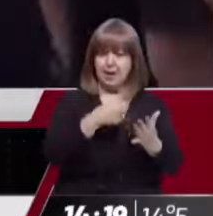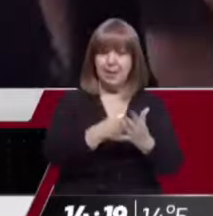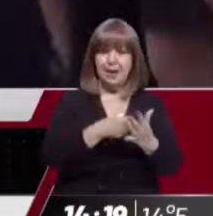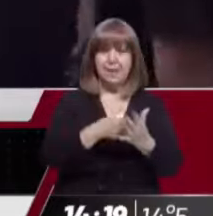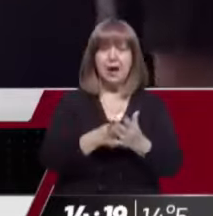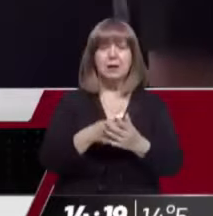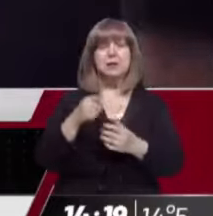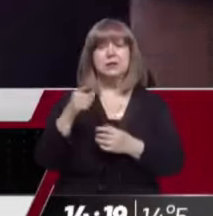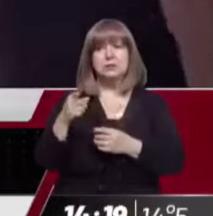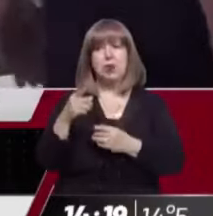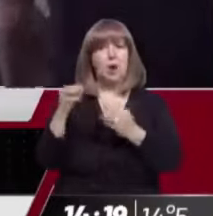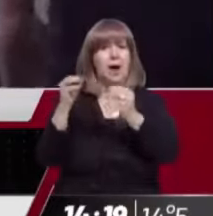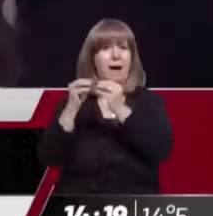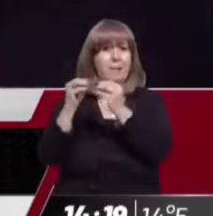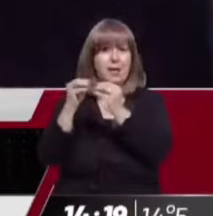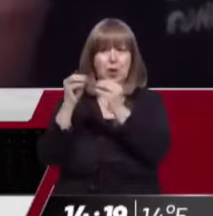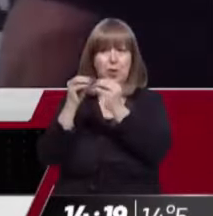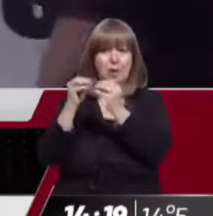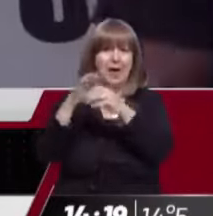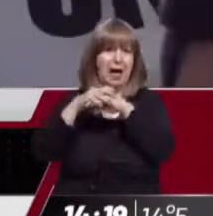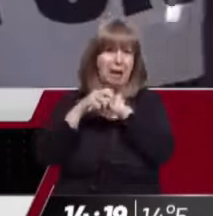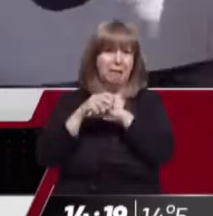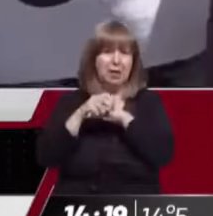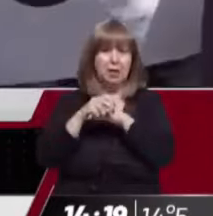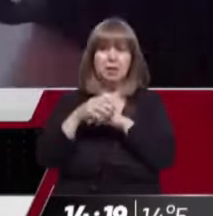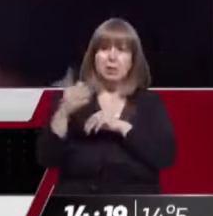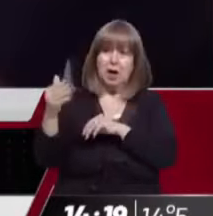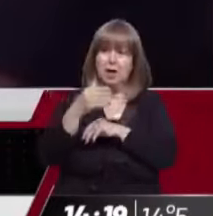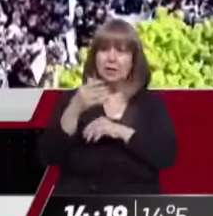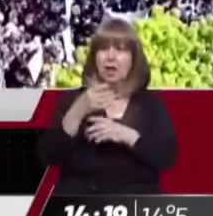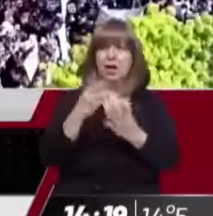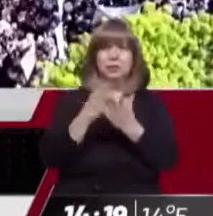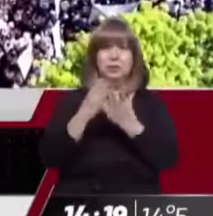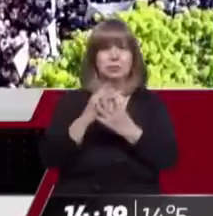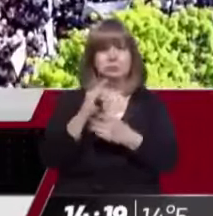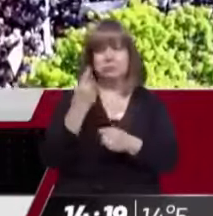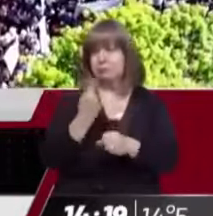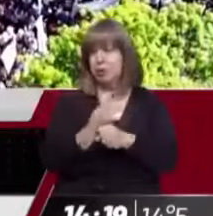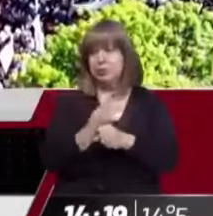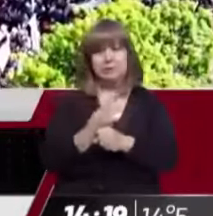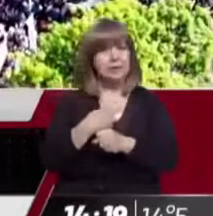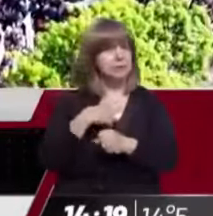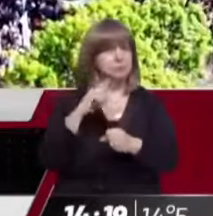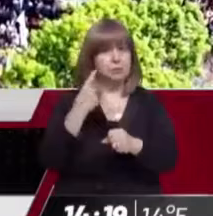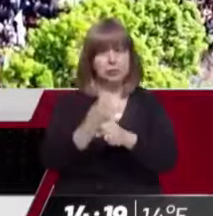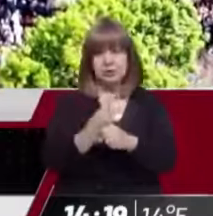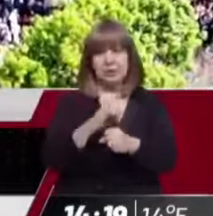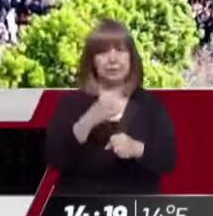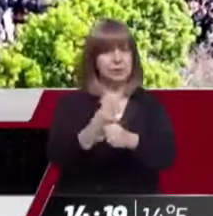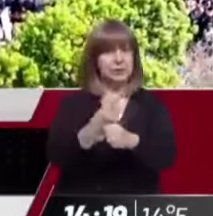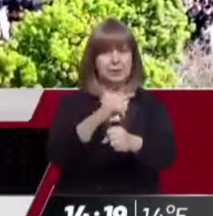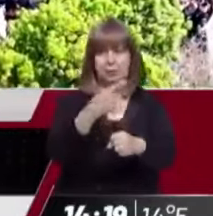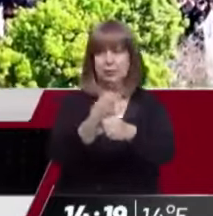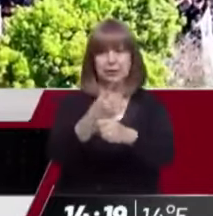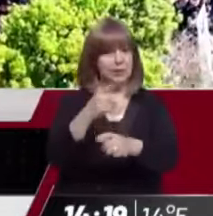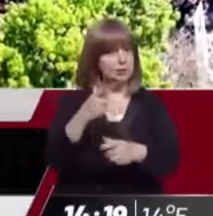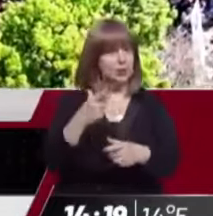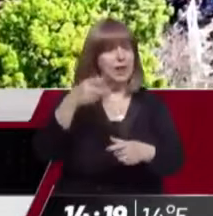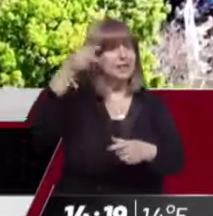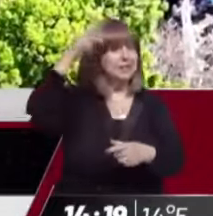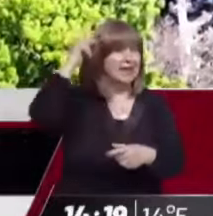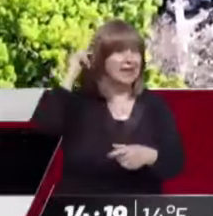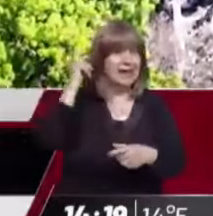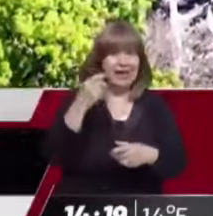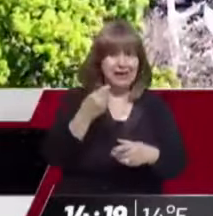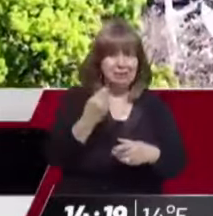nada? Un montón. O sea, muchos amigos, conocidos, colegas, porque yo después me tuve que dedicar a un rubro